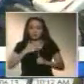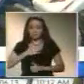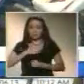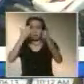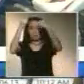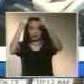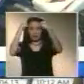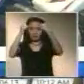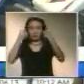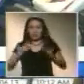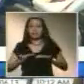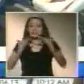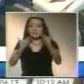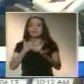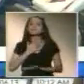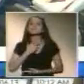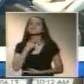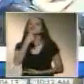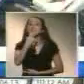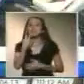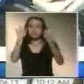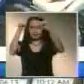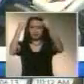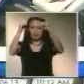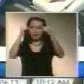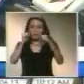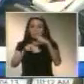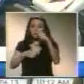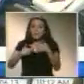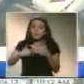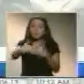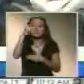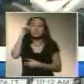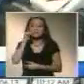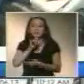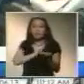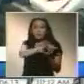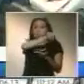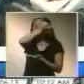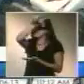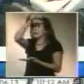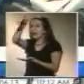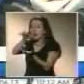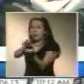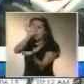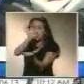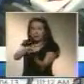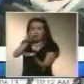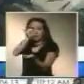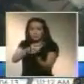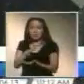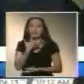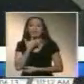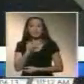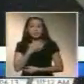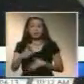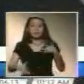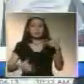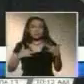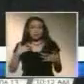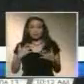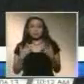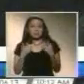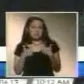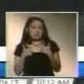voz a tono para el próximo sábado, ir a Margarita. Les digo que estoy con un ánimo en